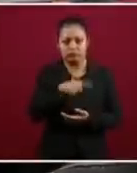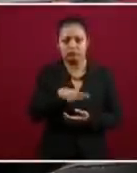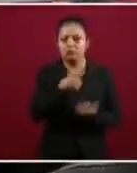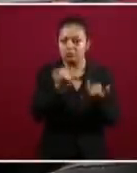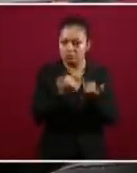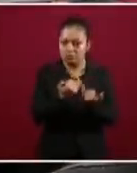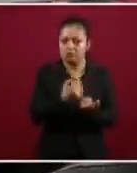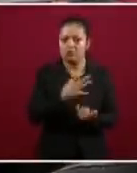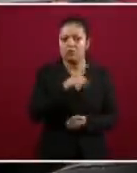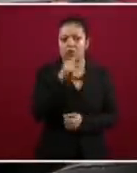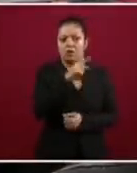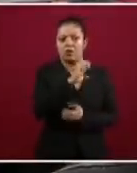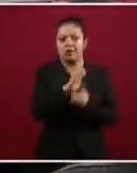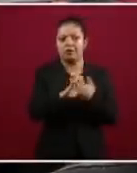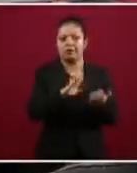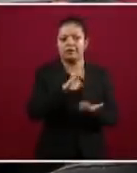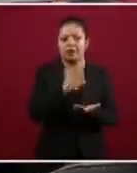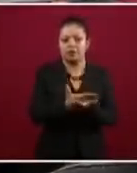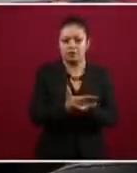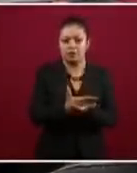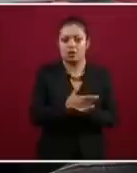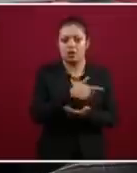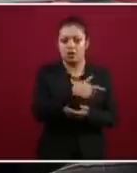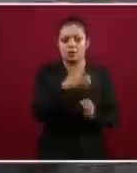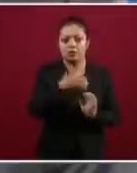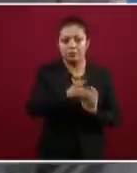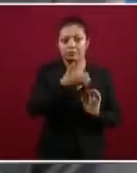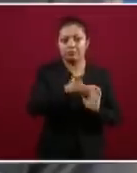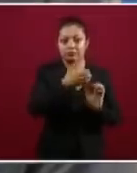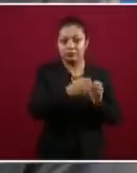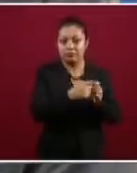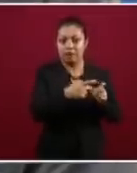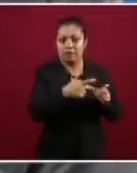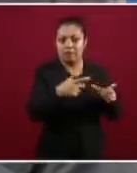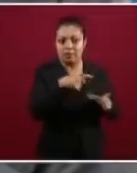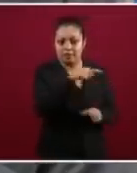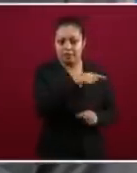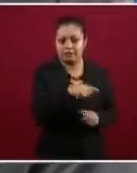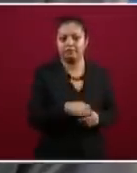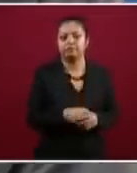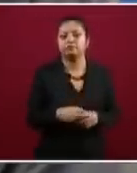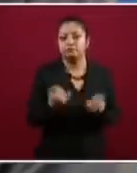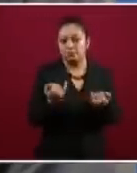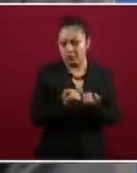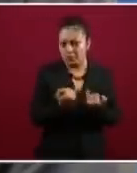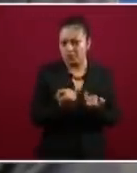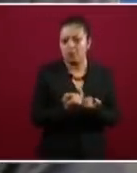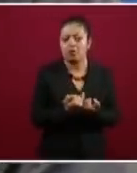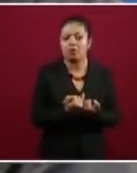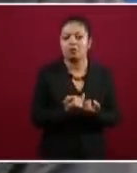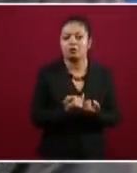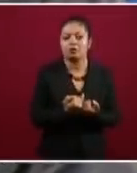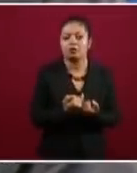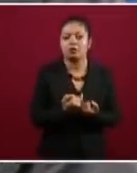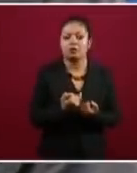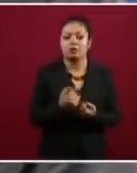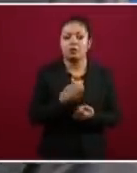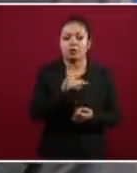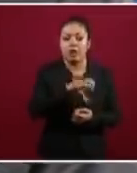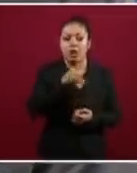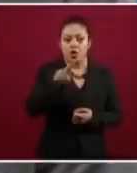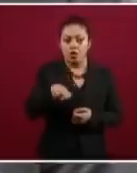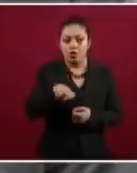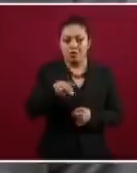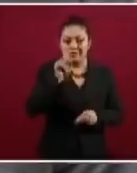Chetumal, que se está ampliando, por cierto, y también se va a ampliar el de